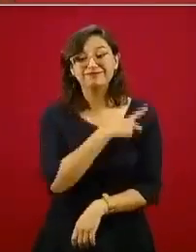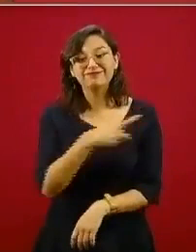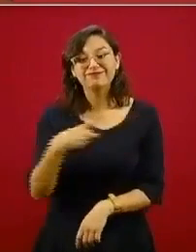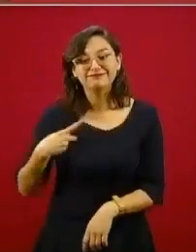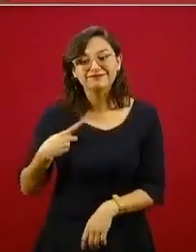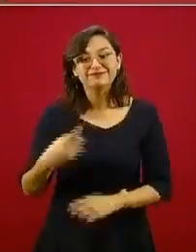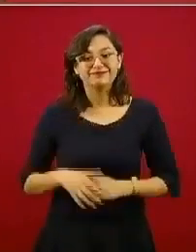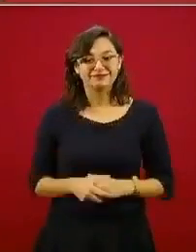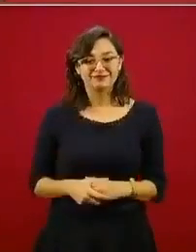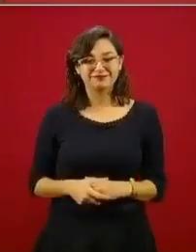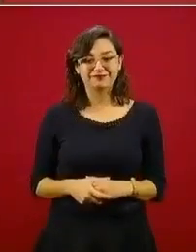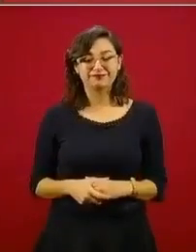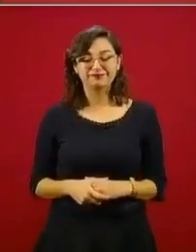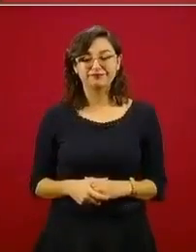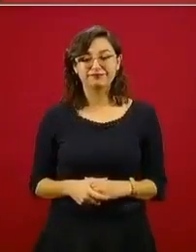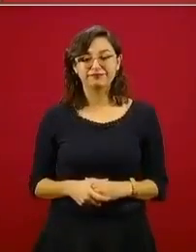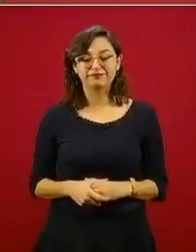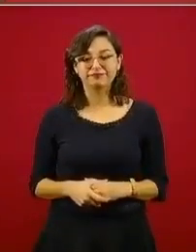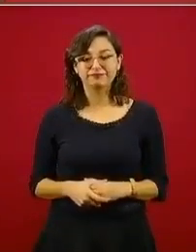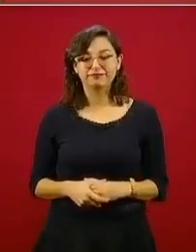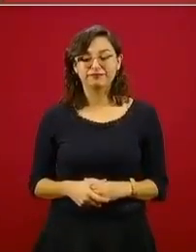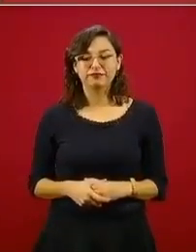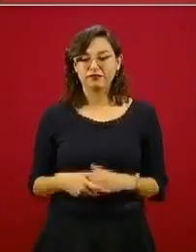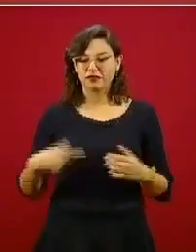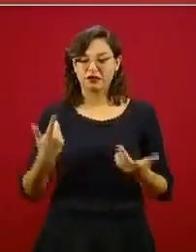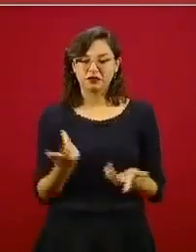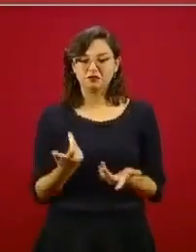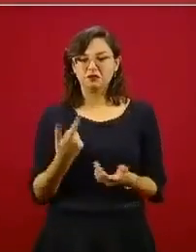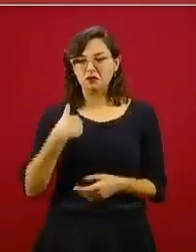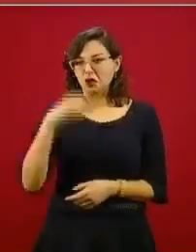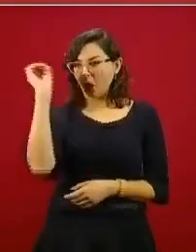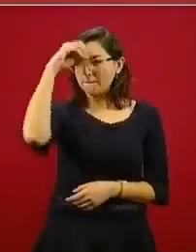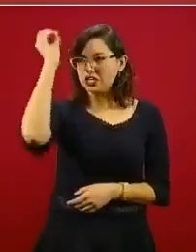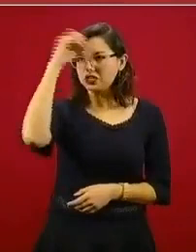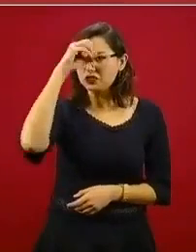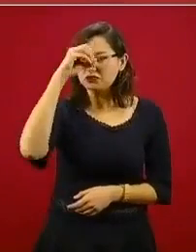Y es de sabios cambiar de opinión,